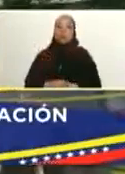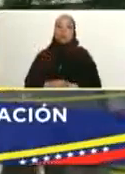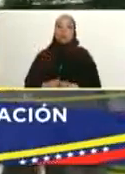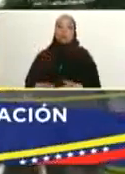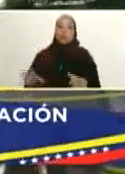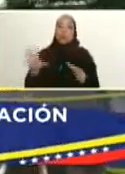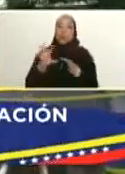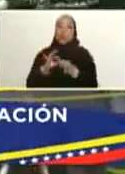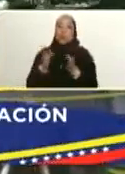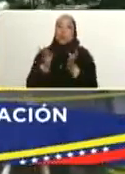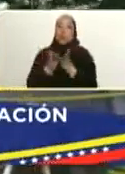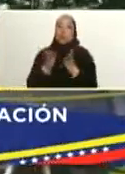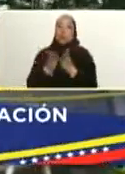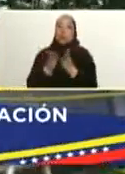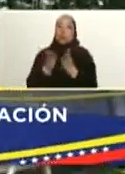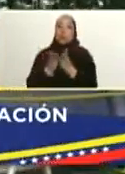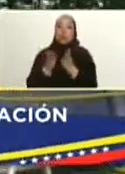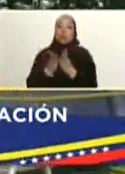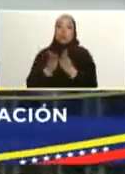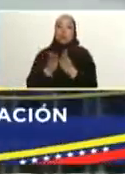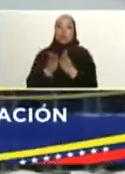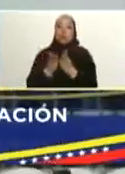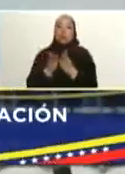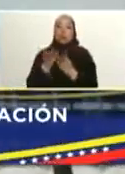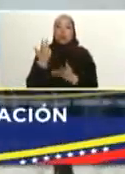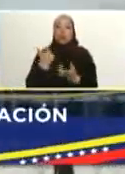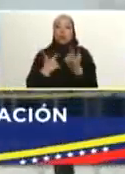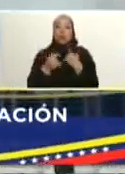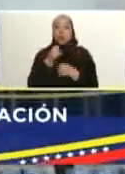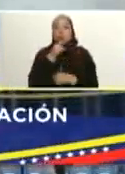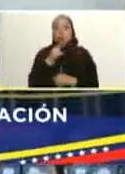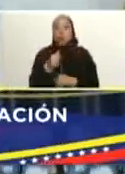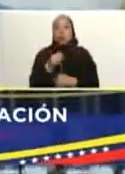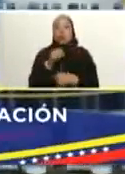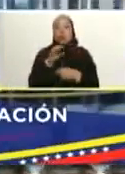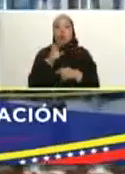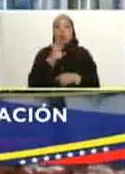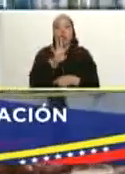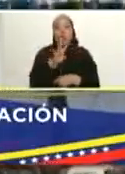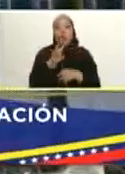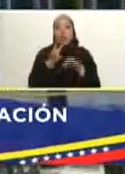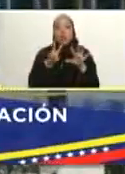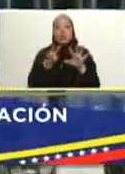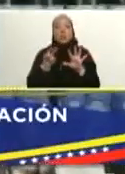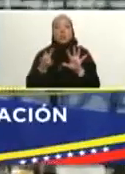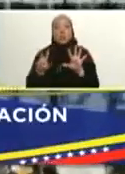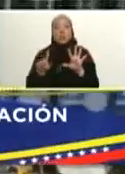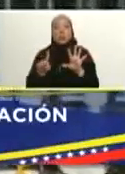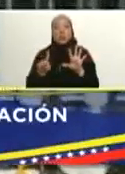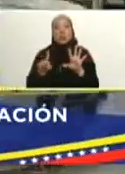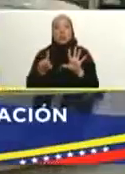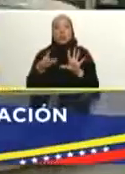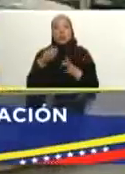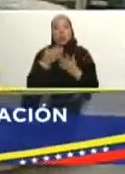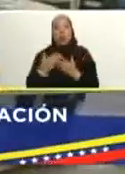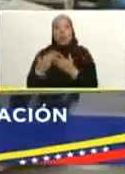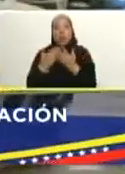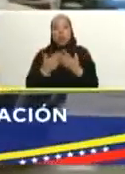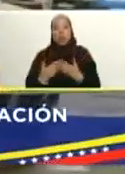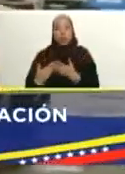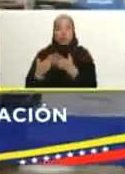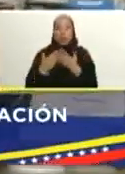educativa distrital, Manuel Piar, tiene 976 alumnos y son